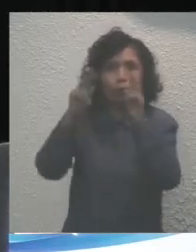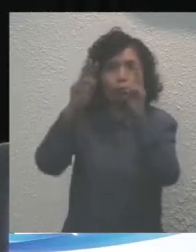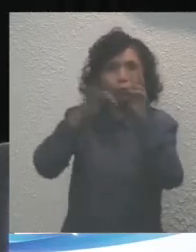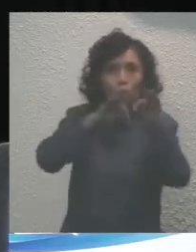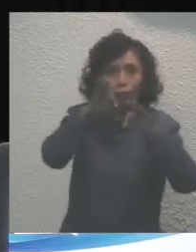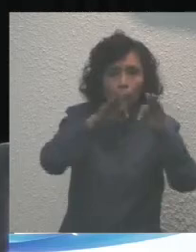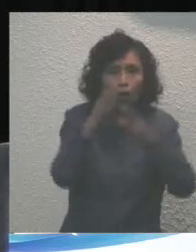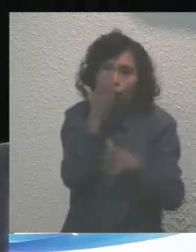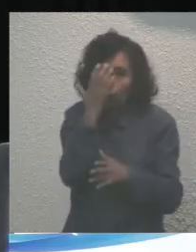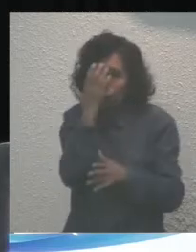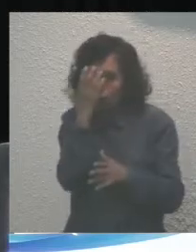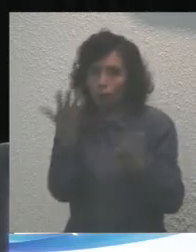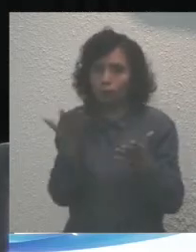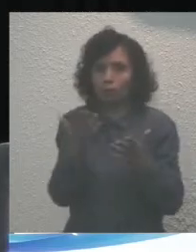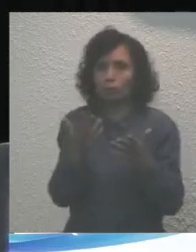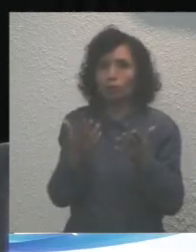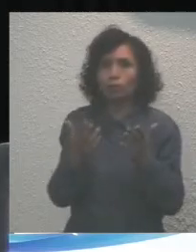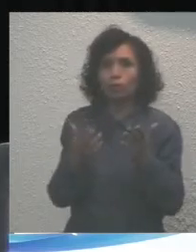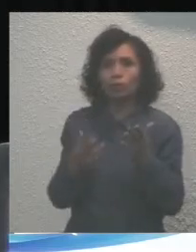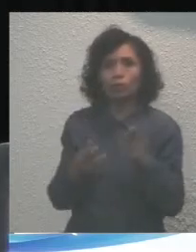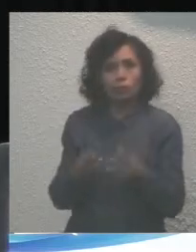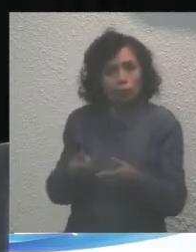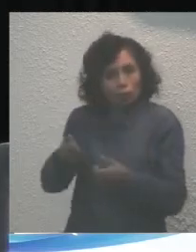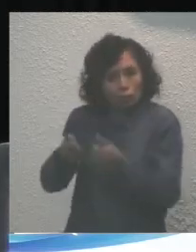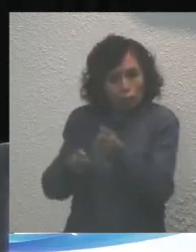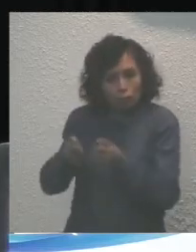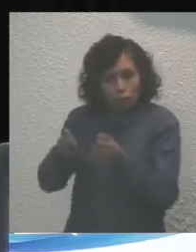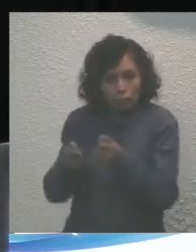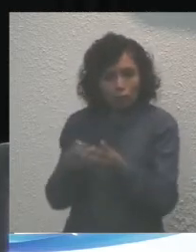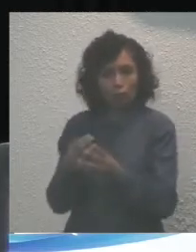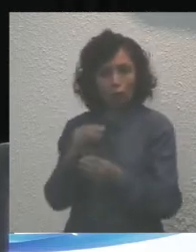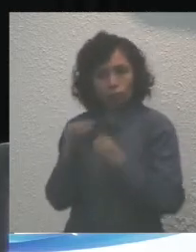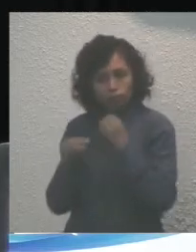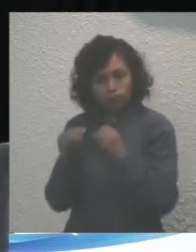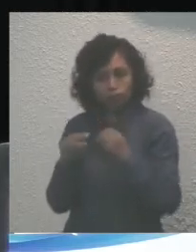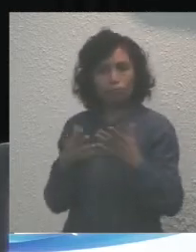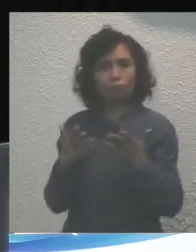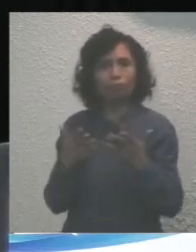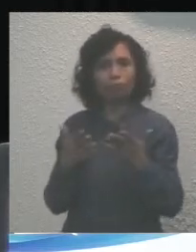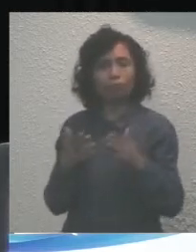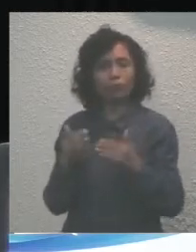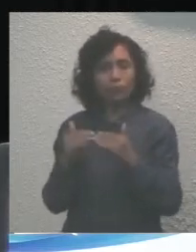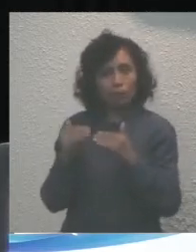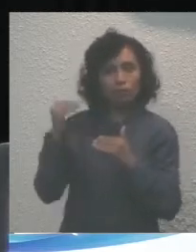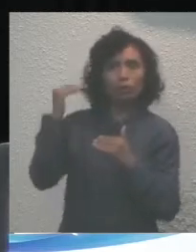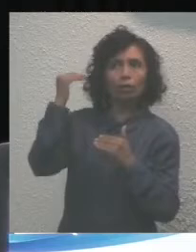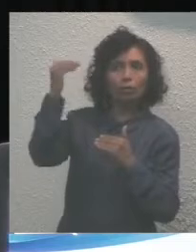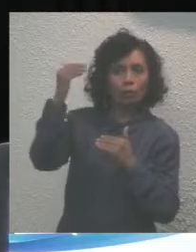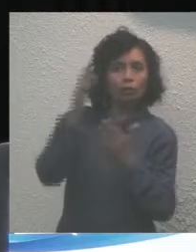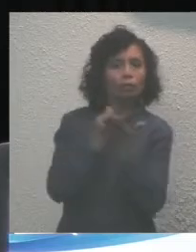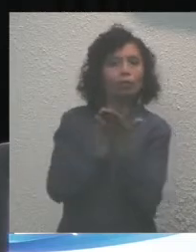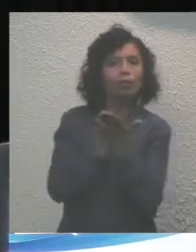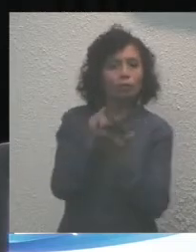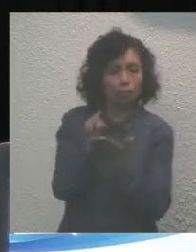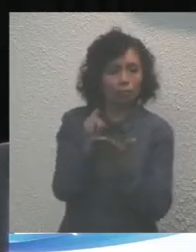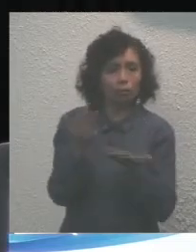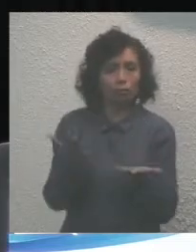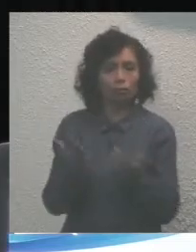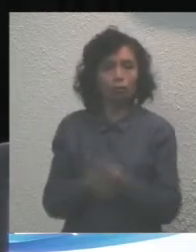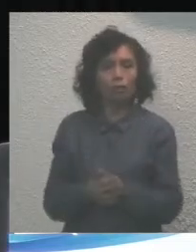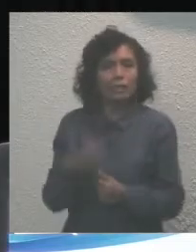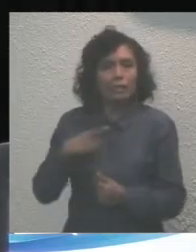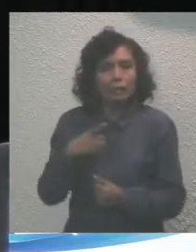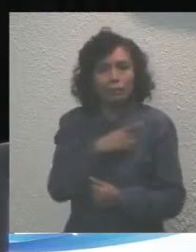trabajos, el rigor de sus deliberaciones y la calidad de sus decisiones.